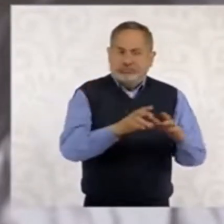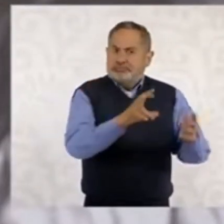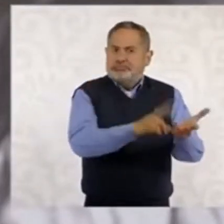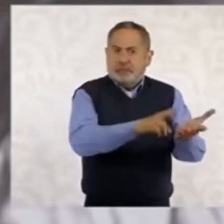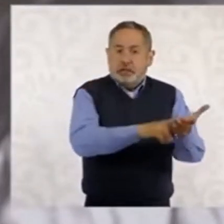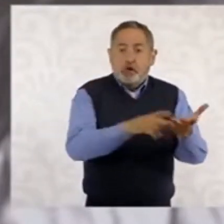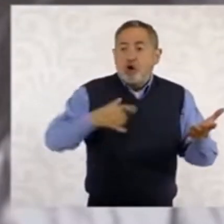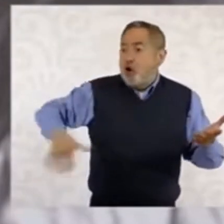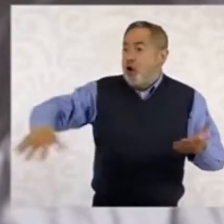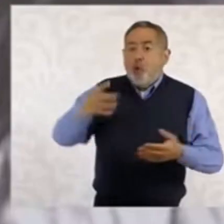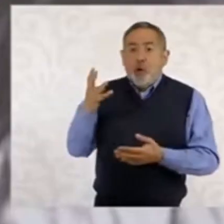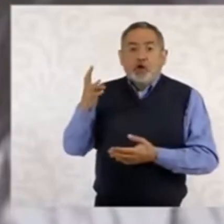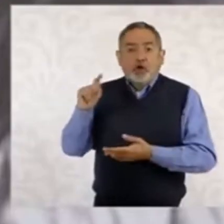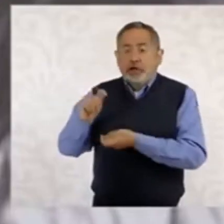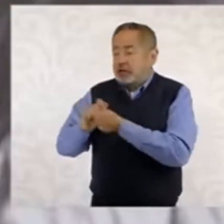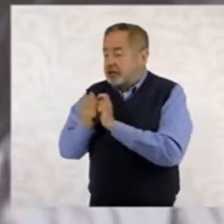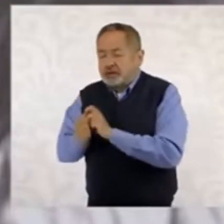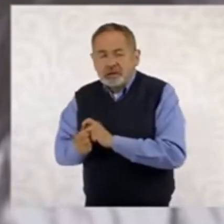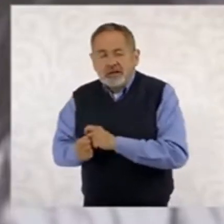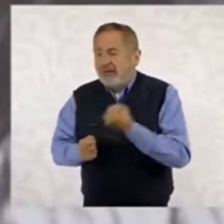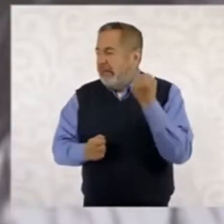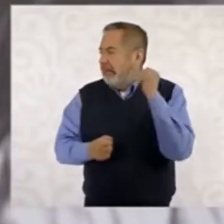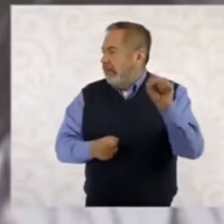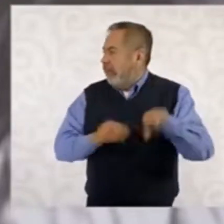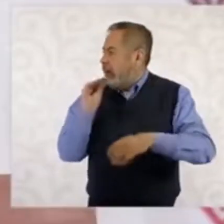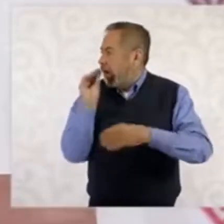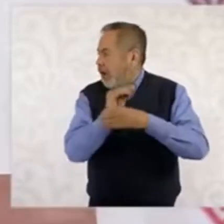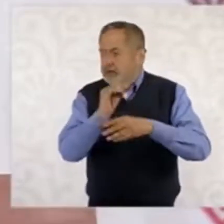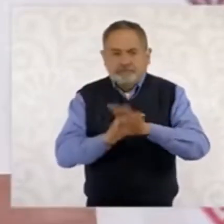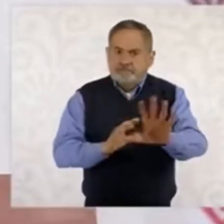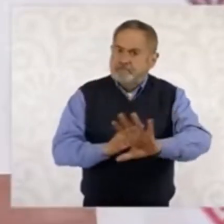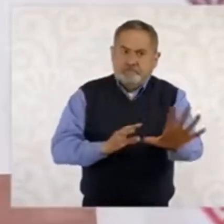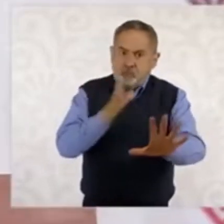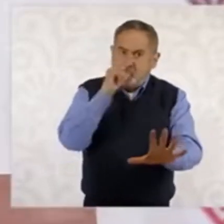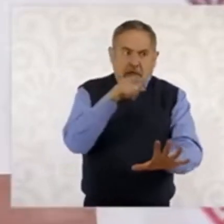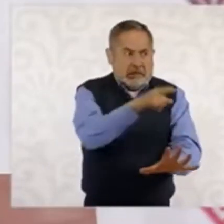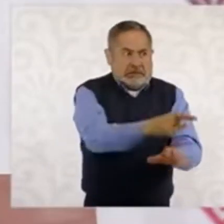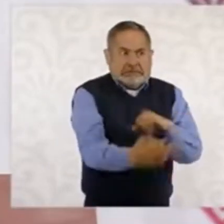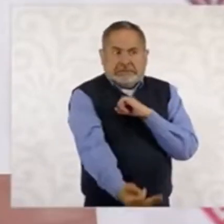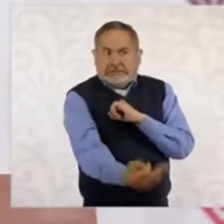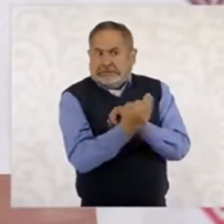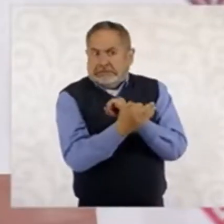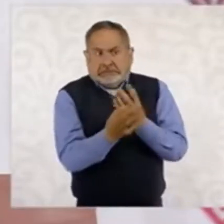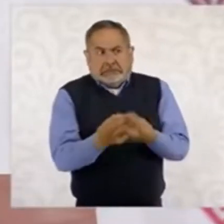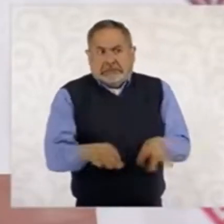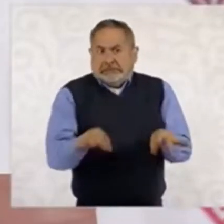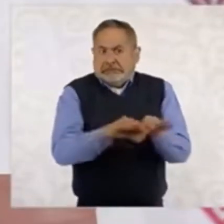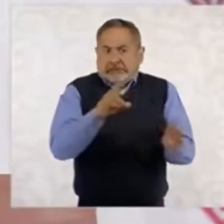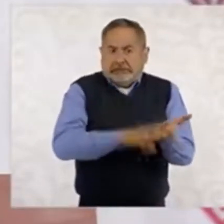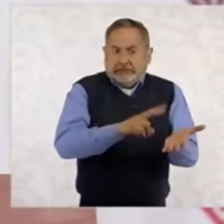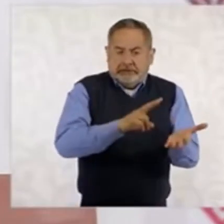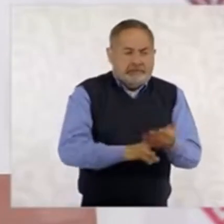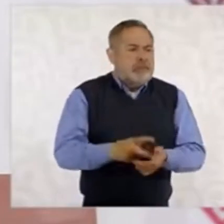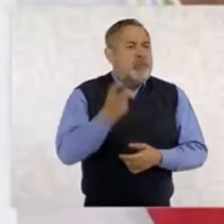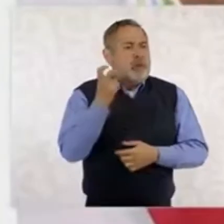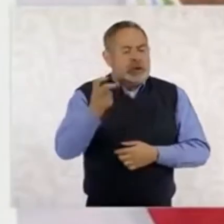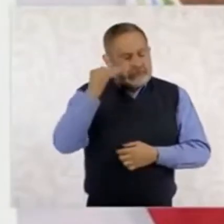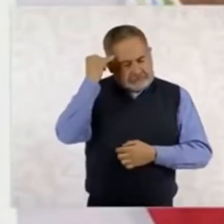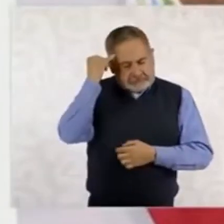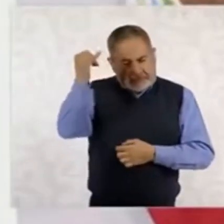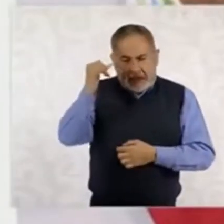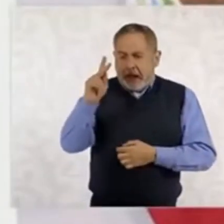que desde 1906 sembró la semilla de la justicia laboral que hoy nos guía. Bajo ese compromiso nació el Plan de Justicia